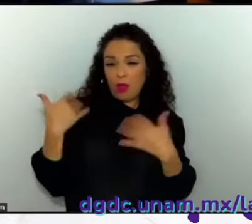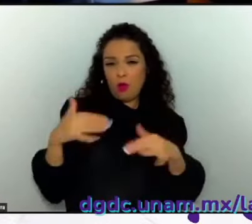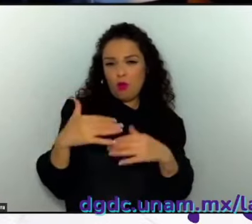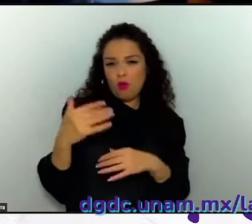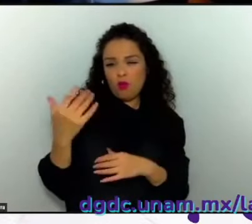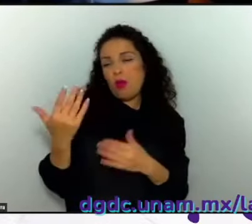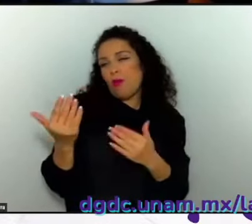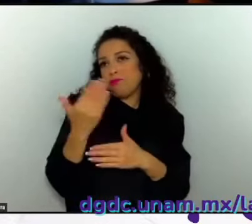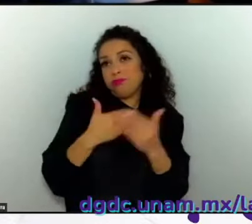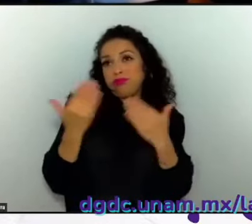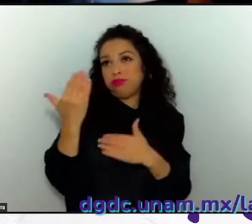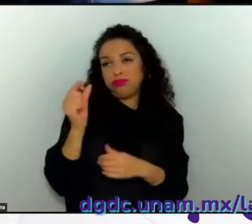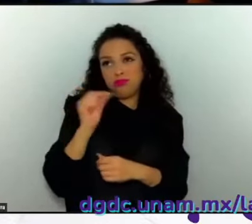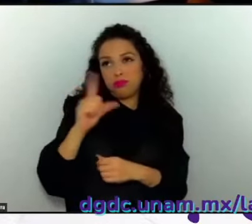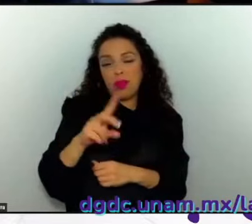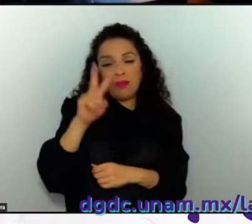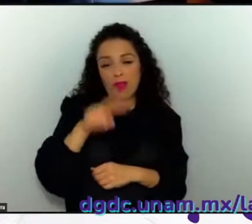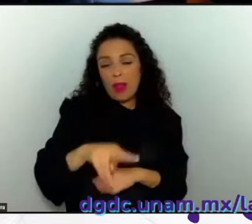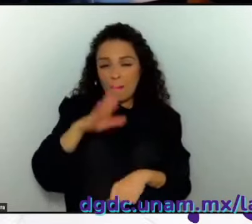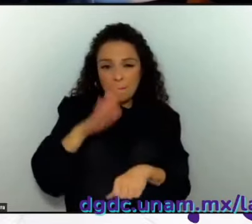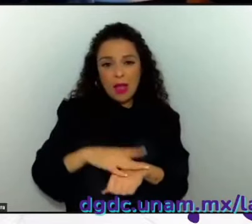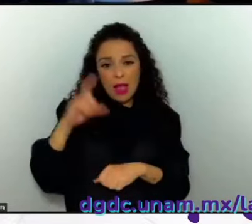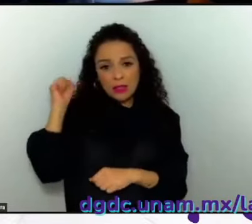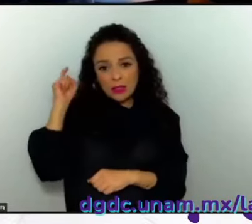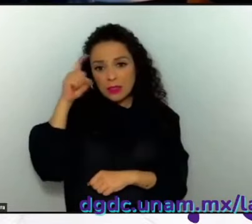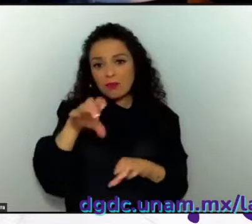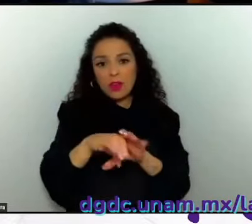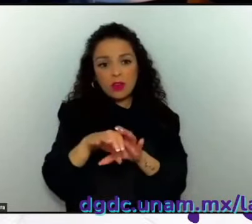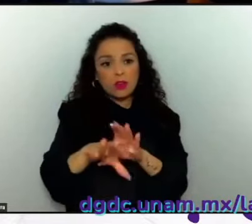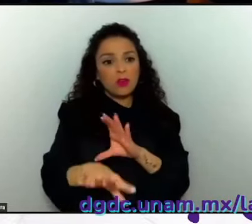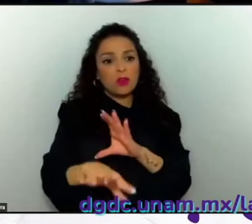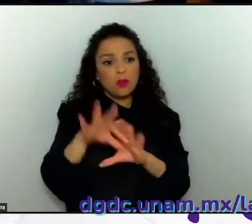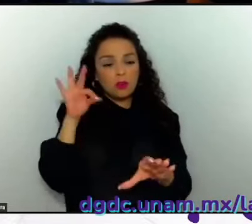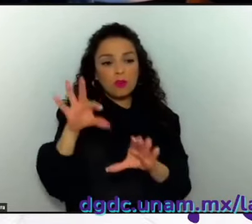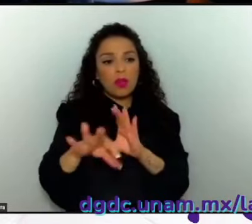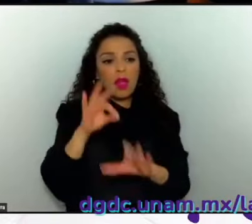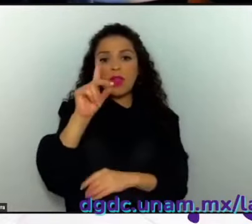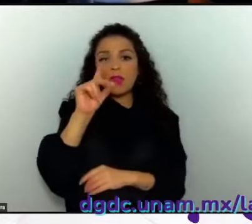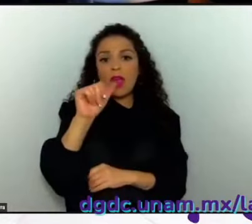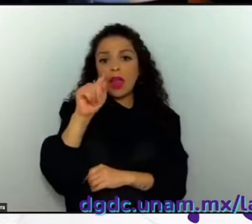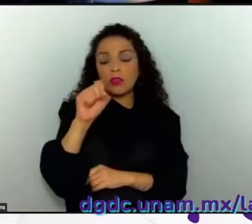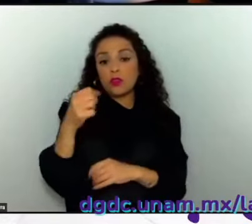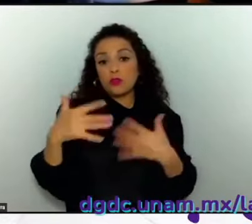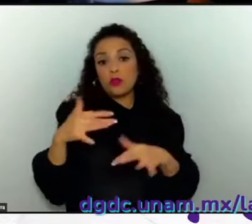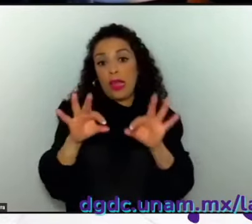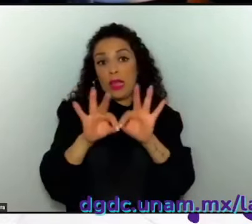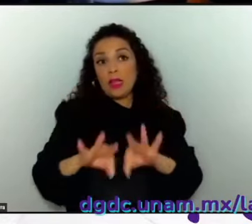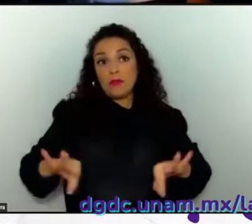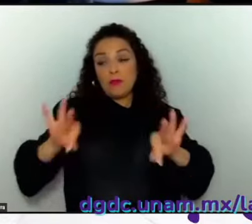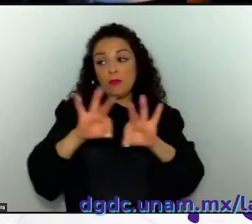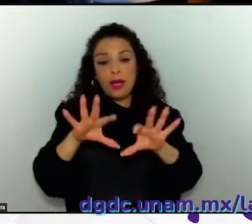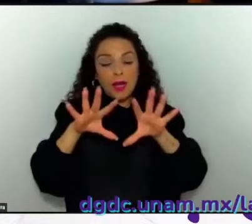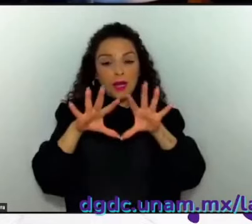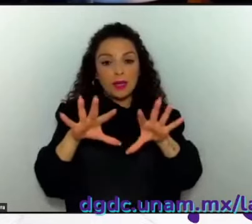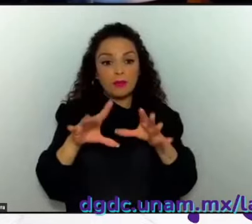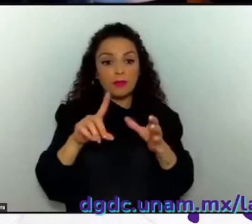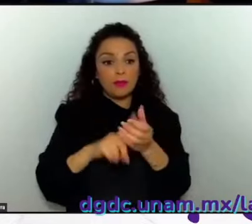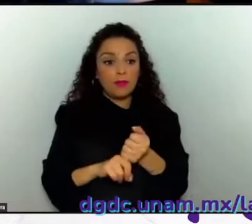difícil encontrar datos que sean relevantes y cada vez los experimentos tienen mayor